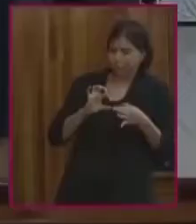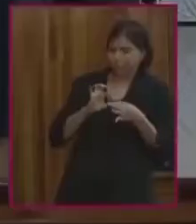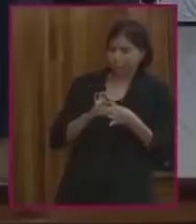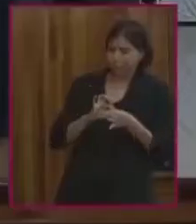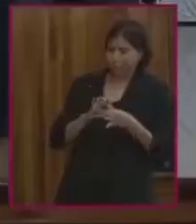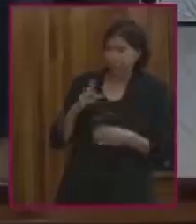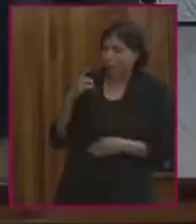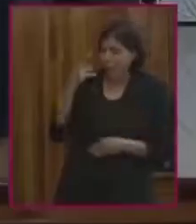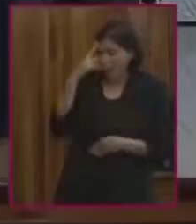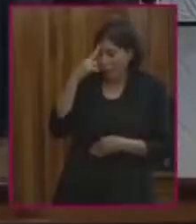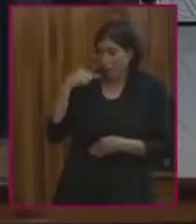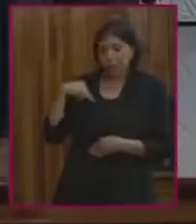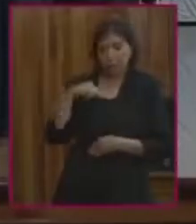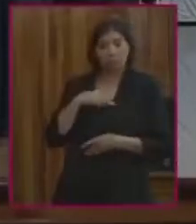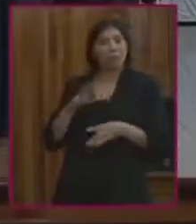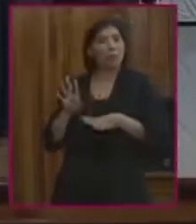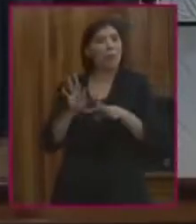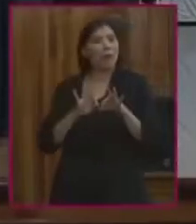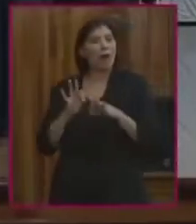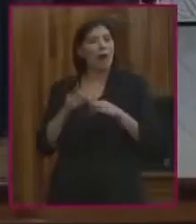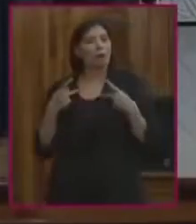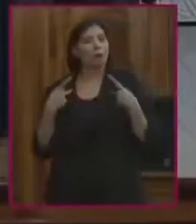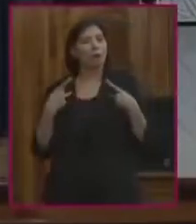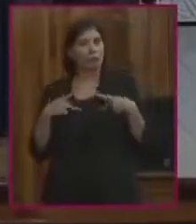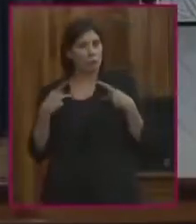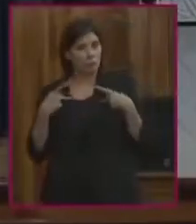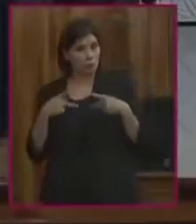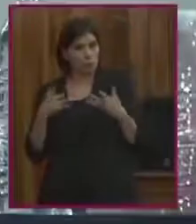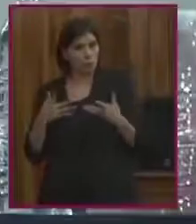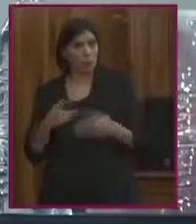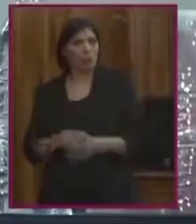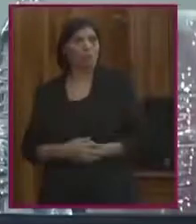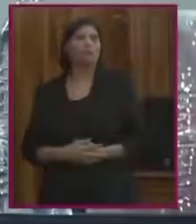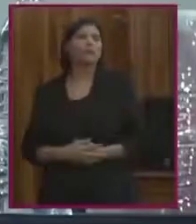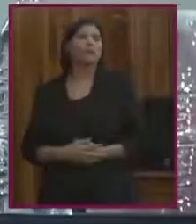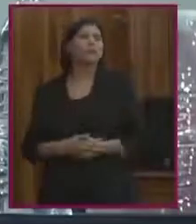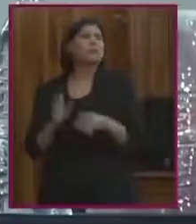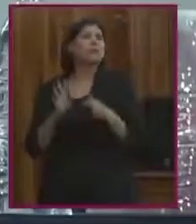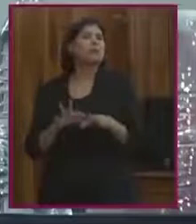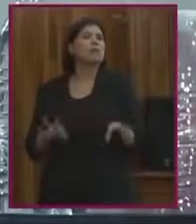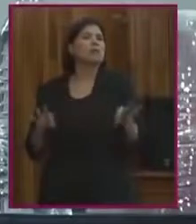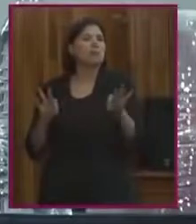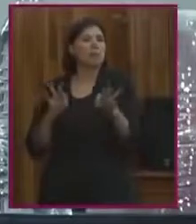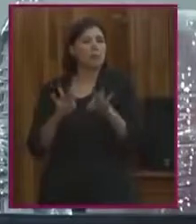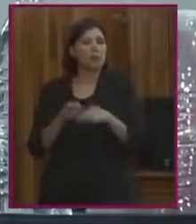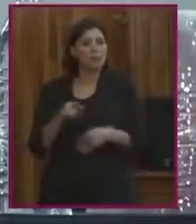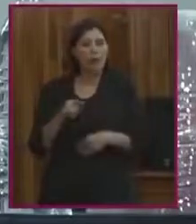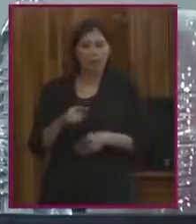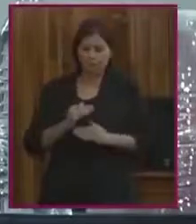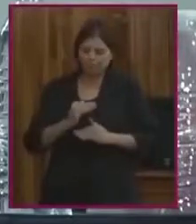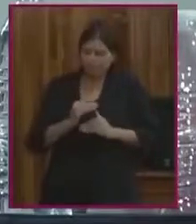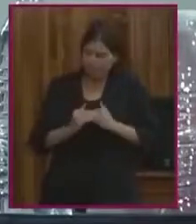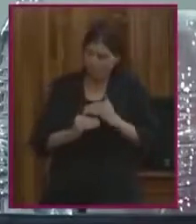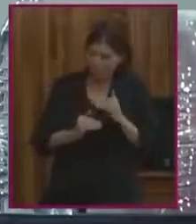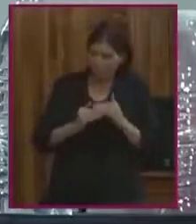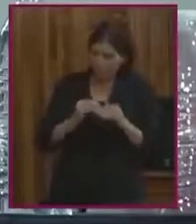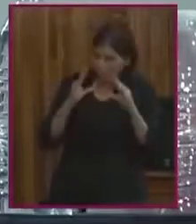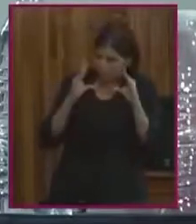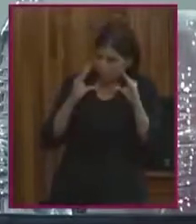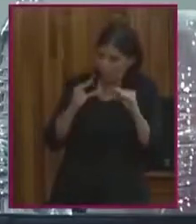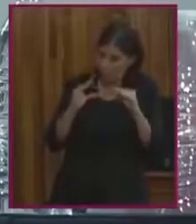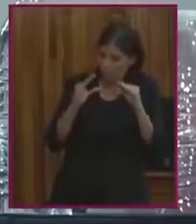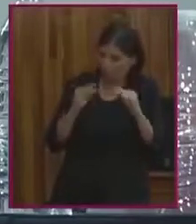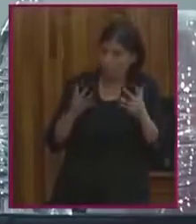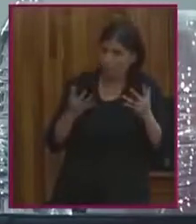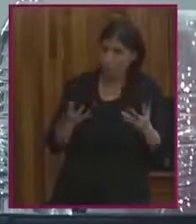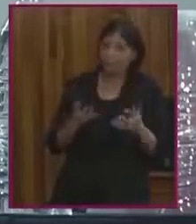personas trabajando y naturalmente que es muy importante en los procesos formativos también hacer énfasis en